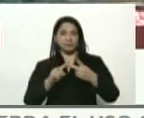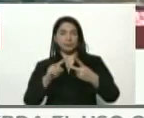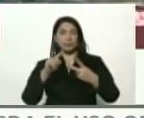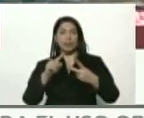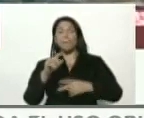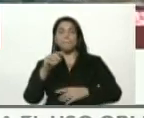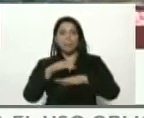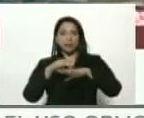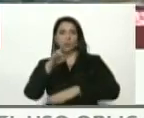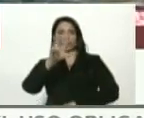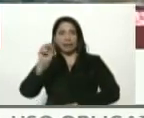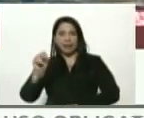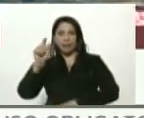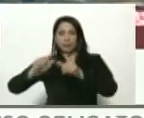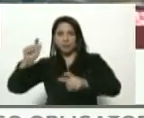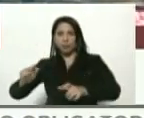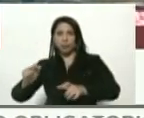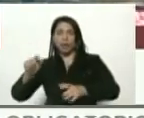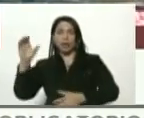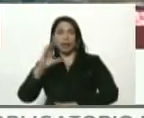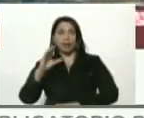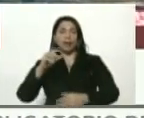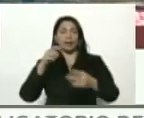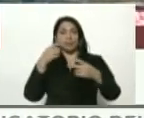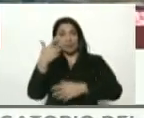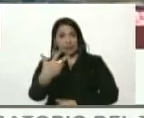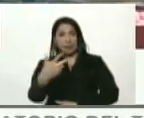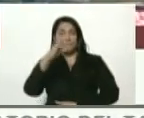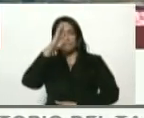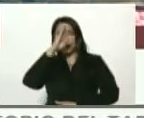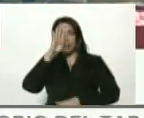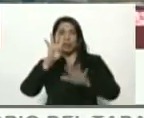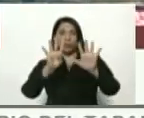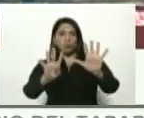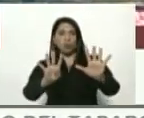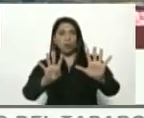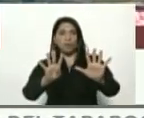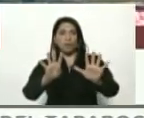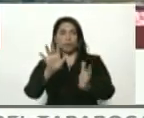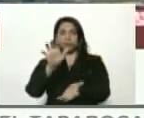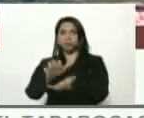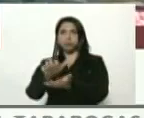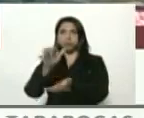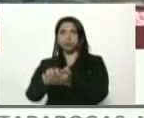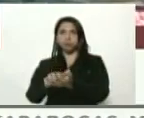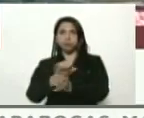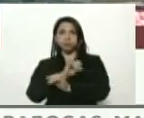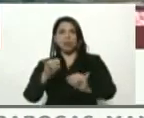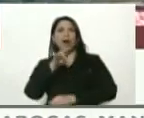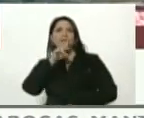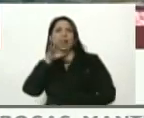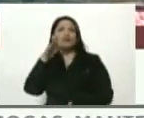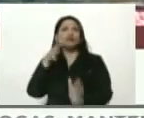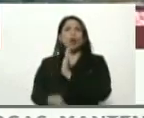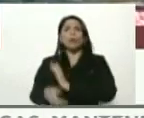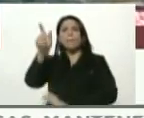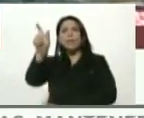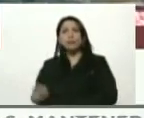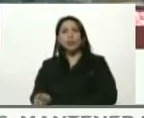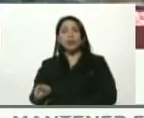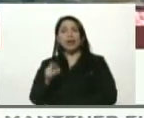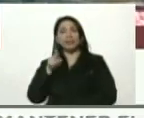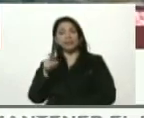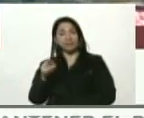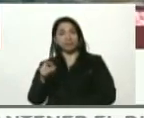30 en distrito capital, 3 en Barinas, 9 en Nueva Esparta. Ya vamos a hablar de este caso, que es un caso